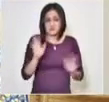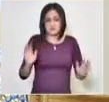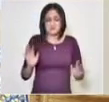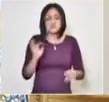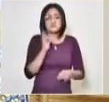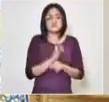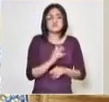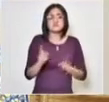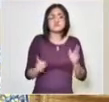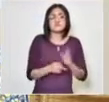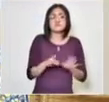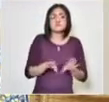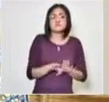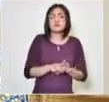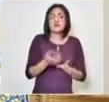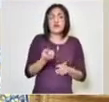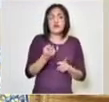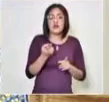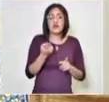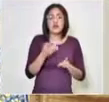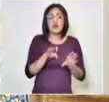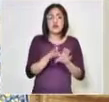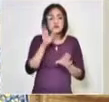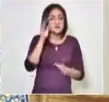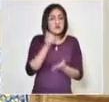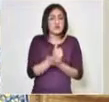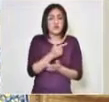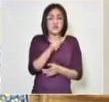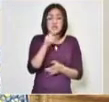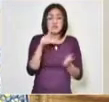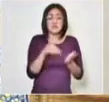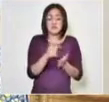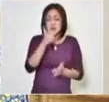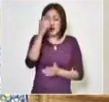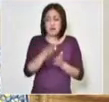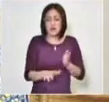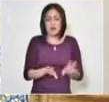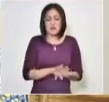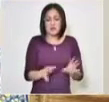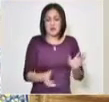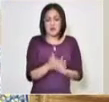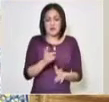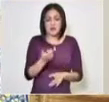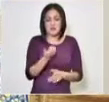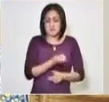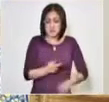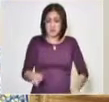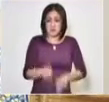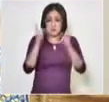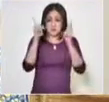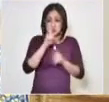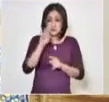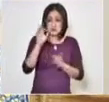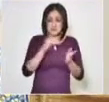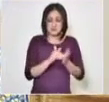fueron a comprar unas máquinas chinas que costaban 70 mil pesos y las vendían a 140 mil acá.